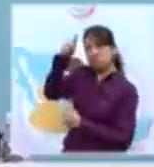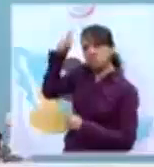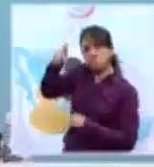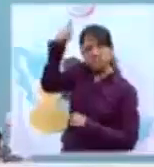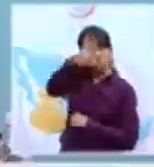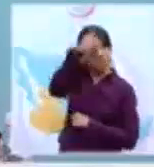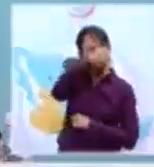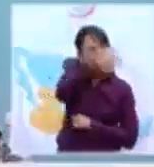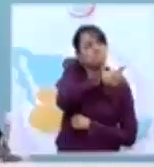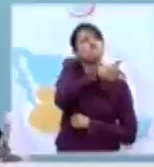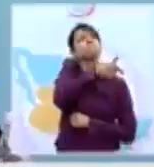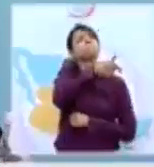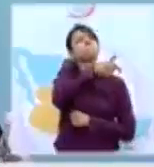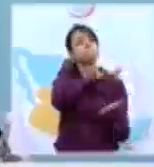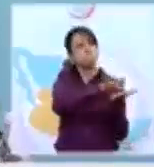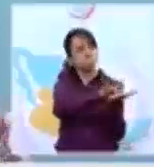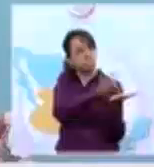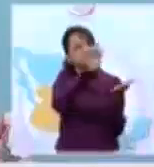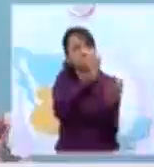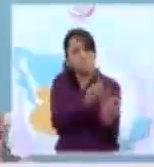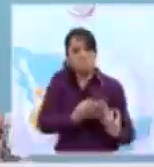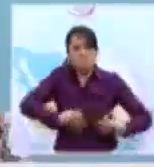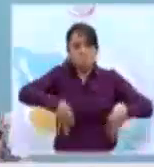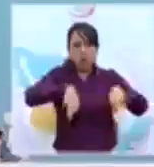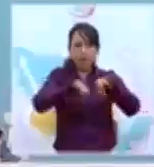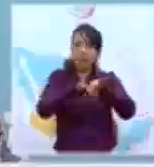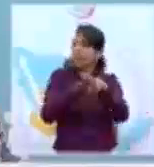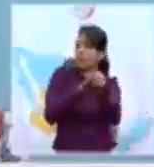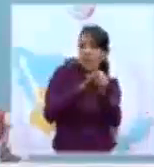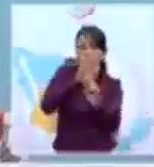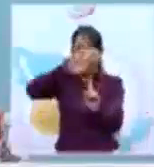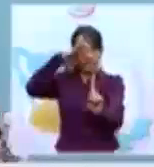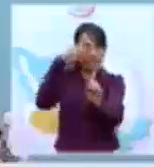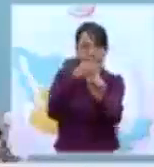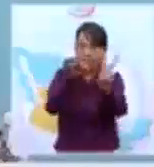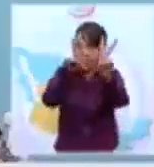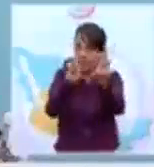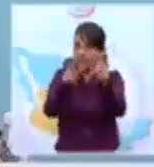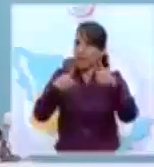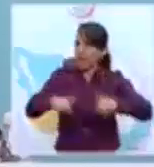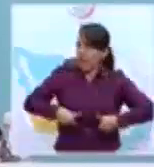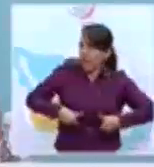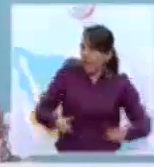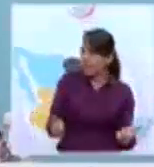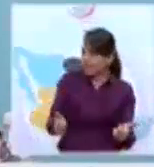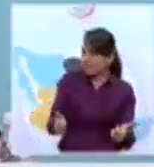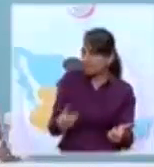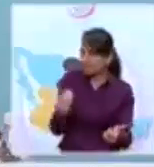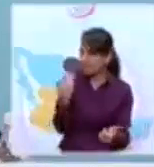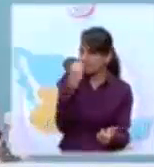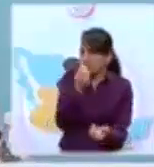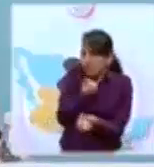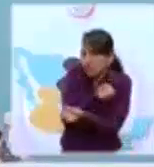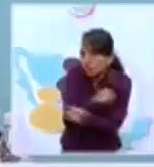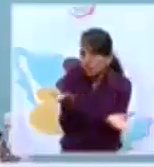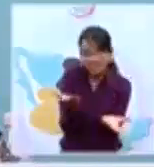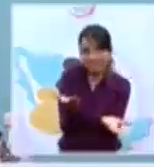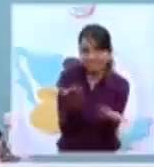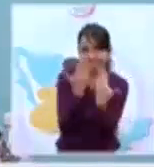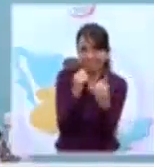términos de poner al hambre en el centro de la agenda nacional, ¿no? Algo que, si bien se había atendido